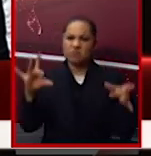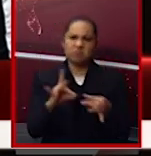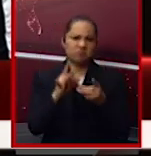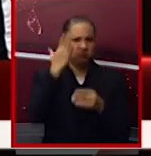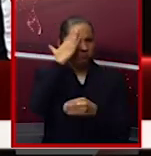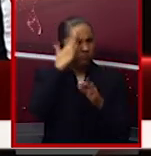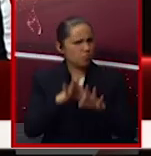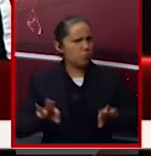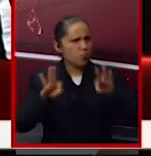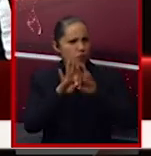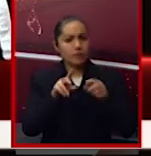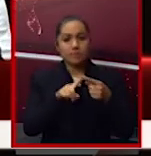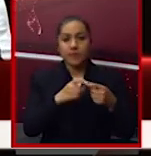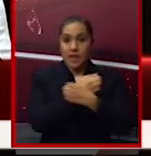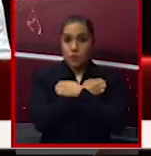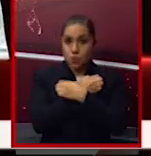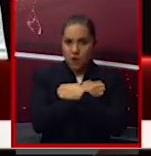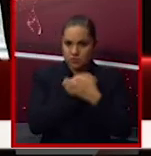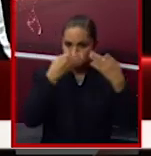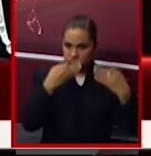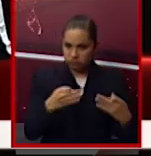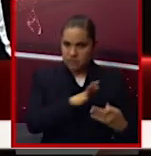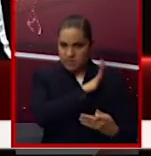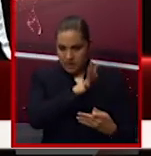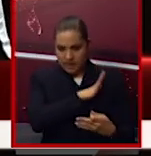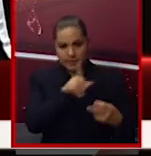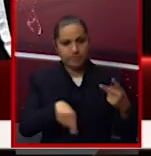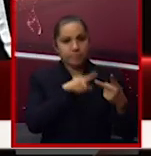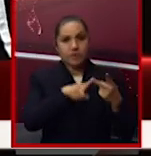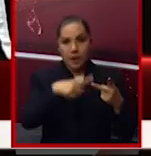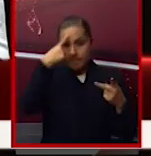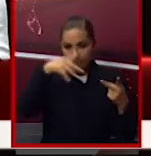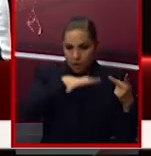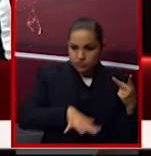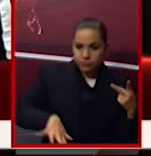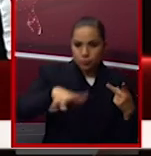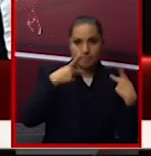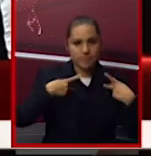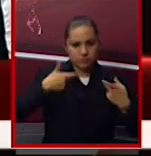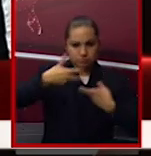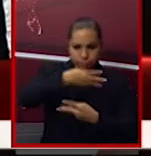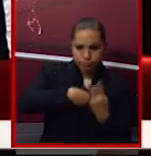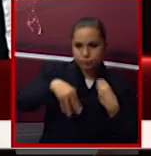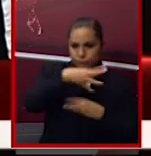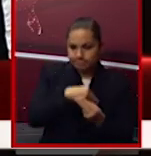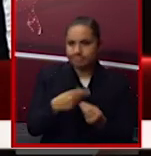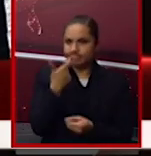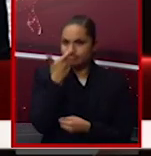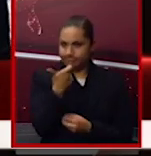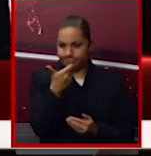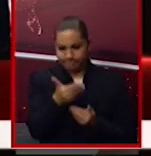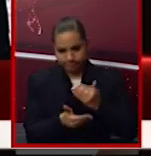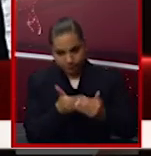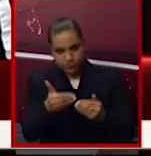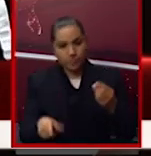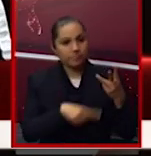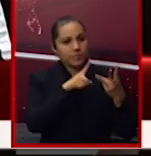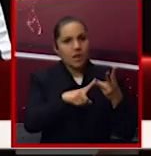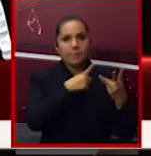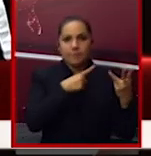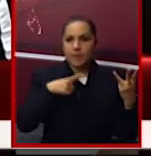de calidad, el desarrollo económico, entorno sustentable, sociedad, disciplina